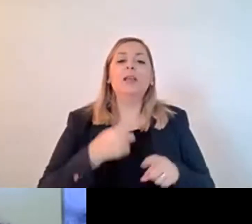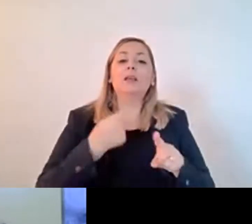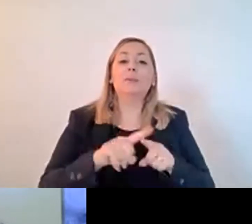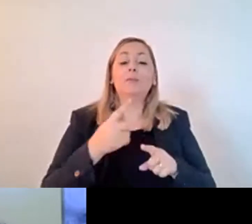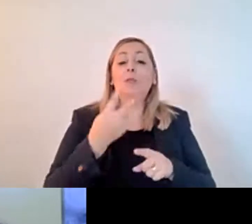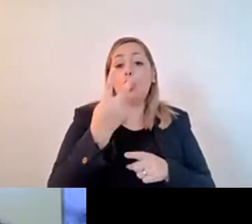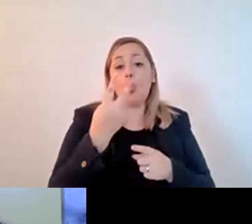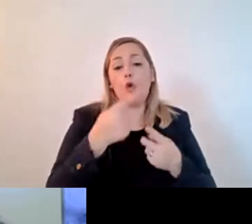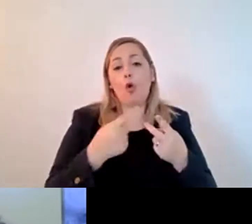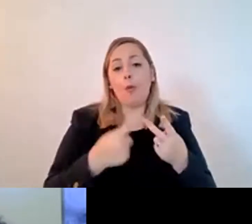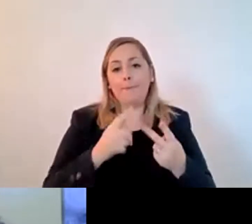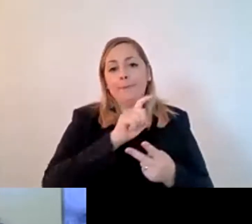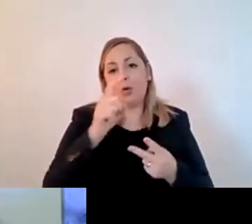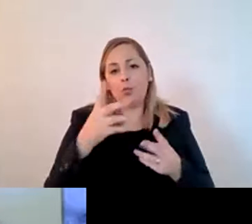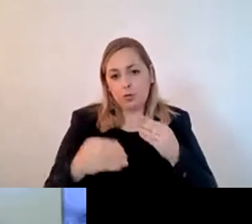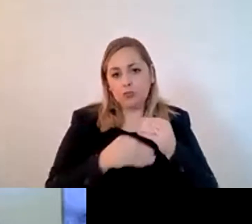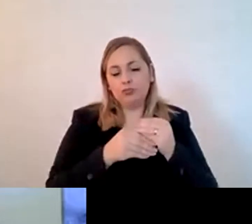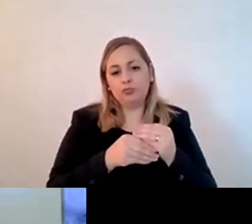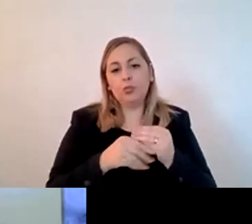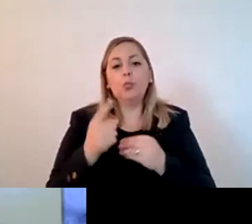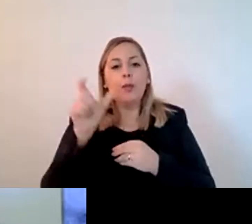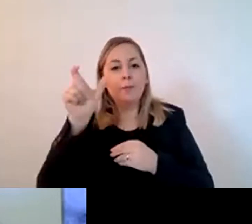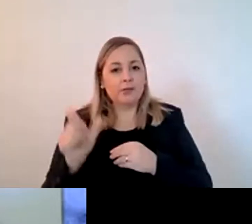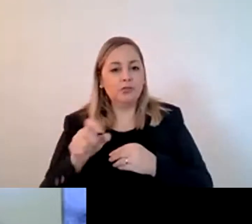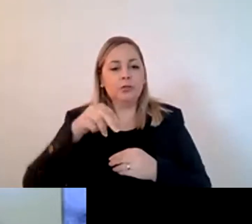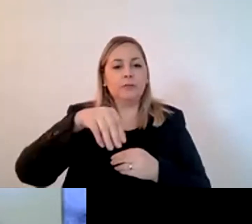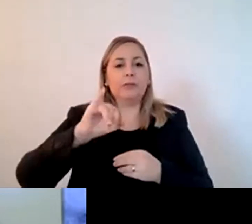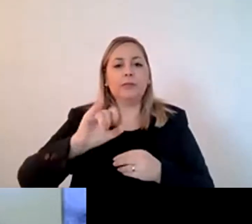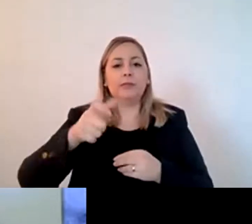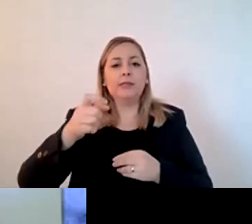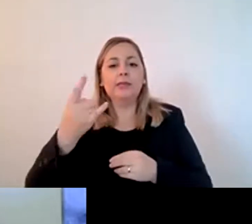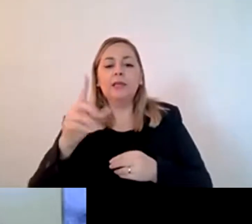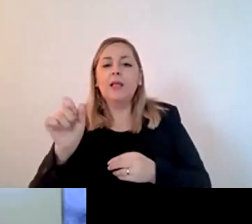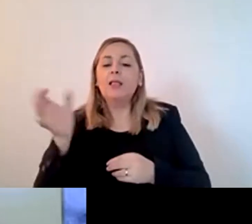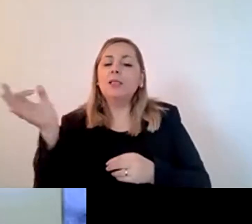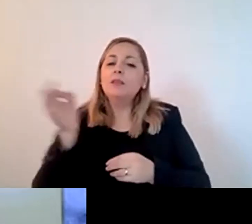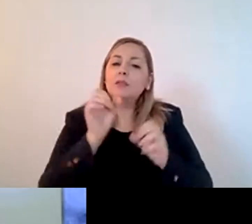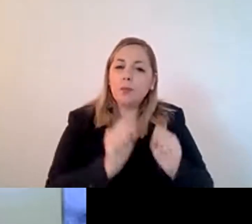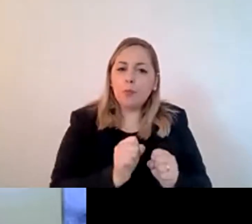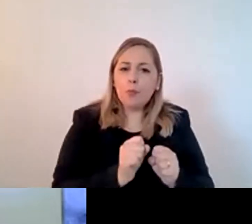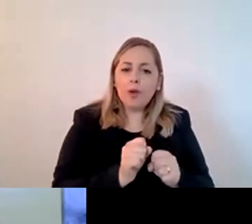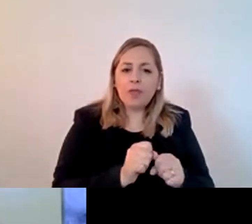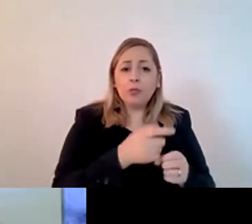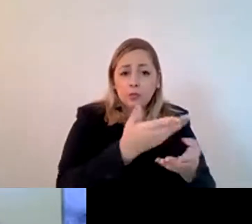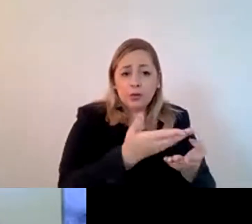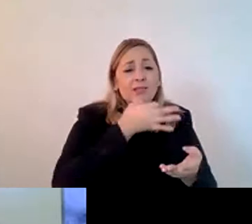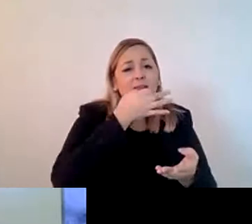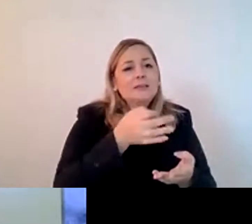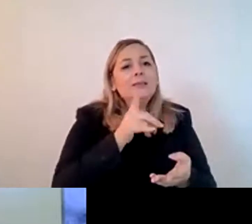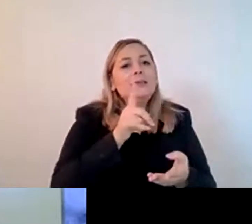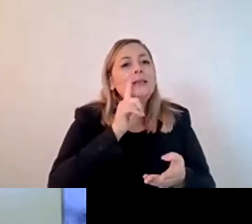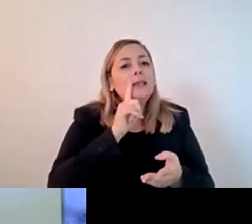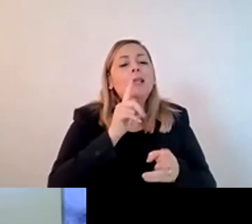que se complementan. Hay una persona que es Miguel, que nos consulta si podría recomendar a alguien que haga una